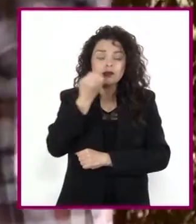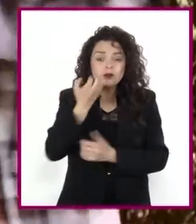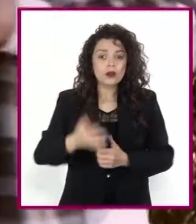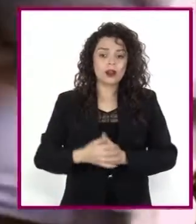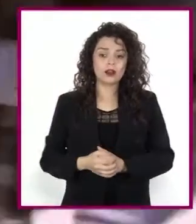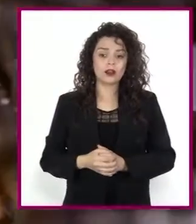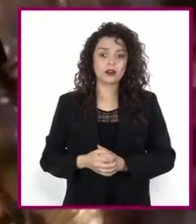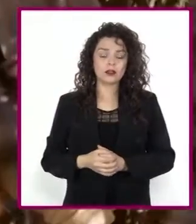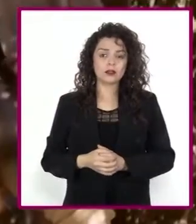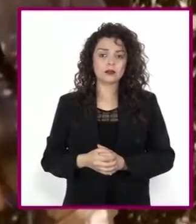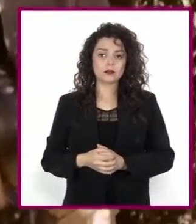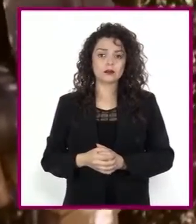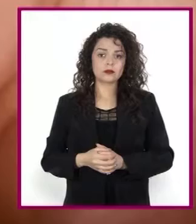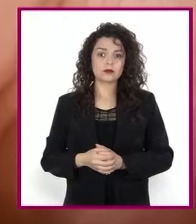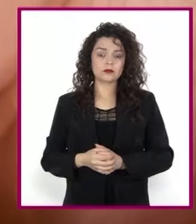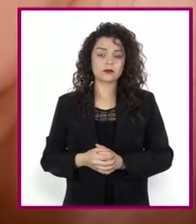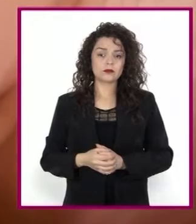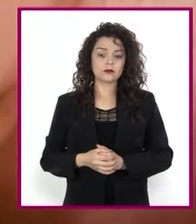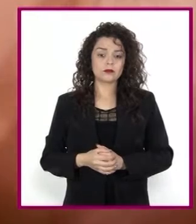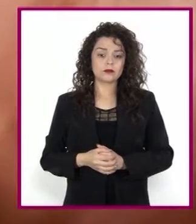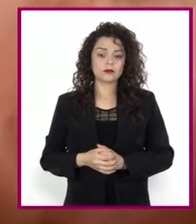de veras.